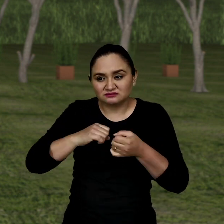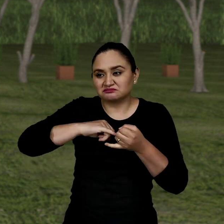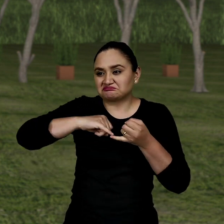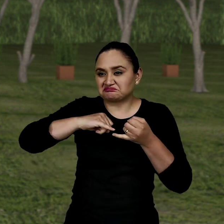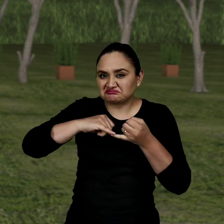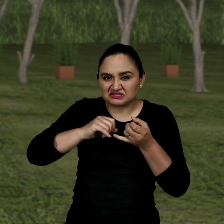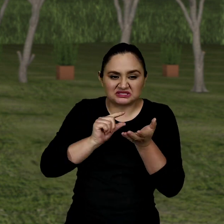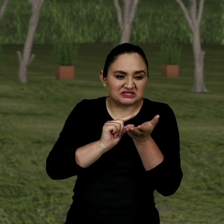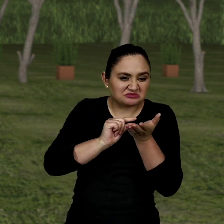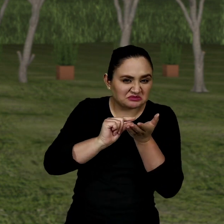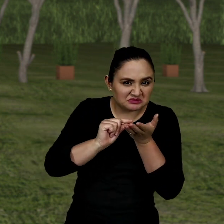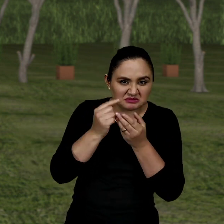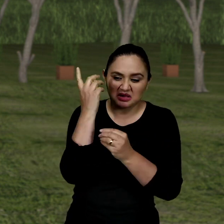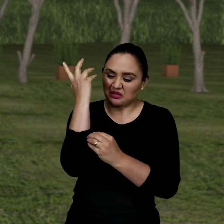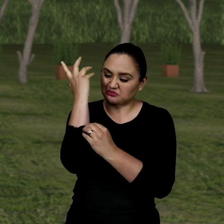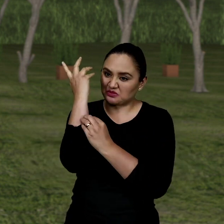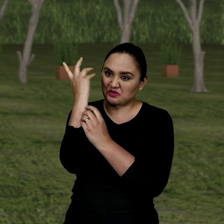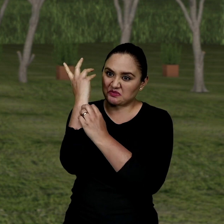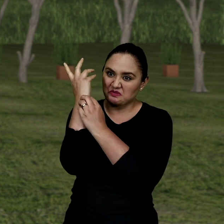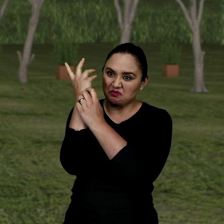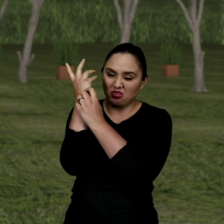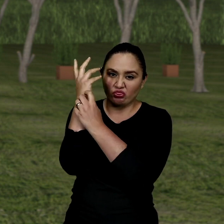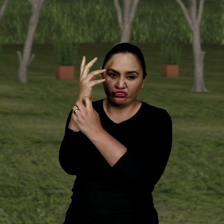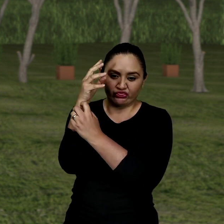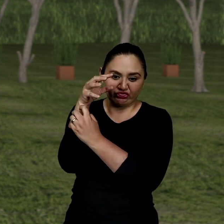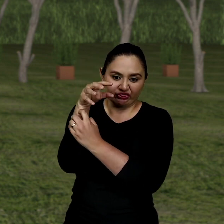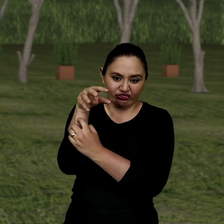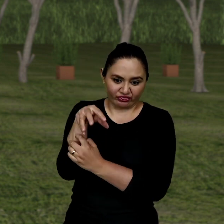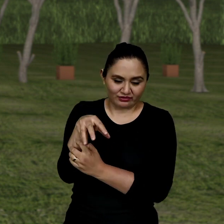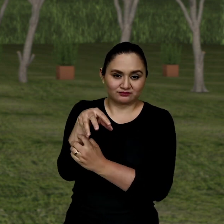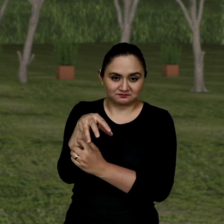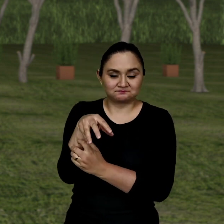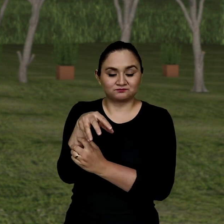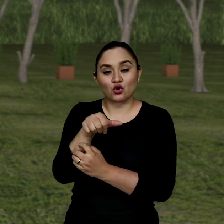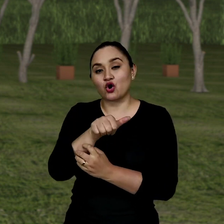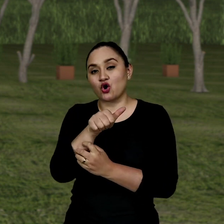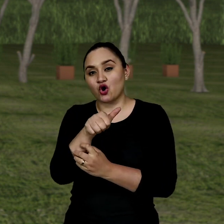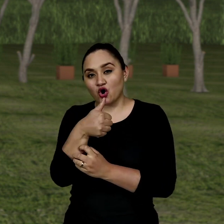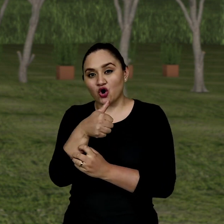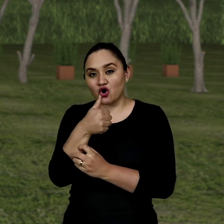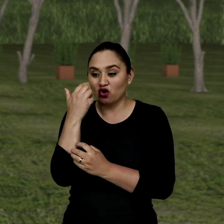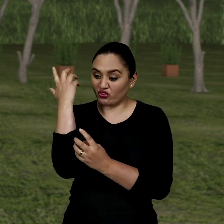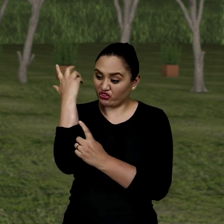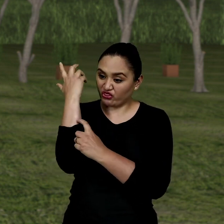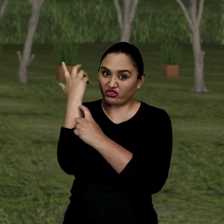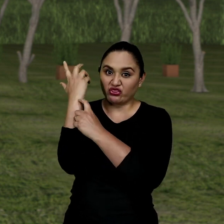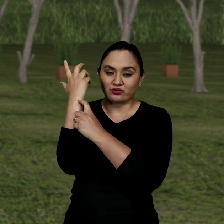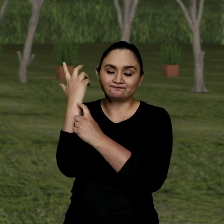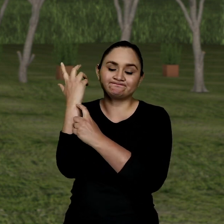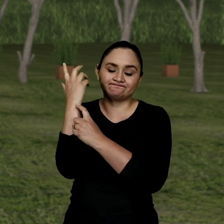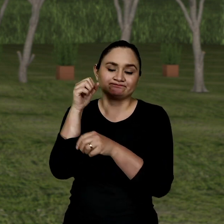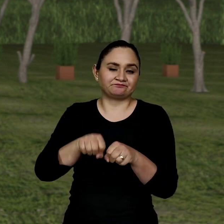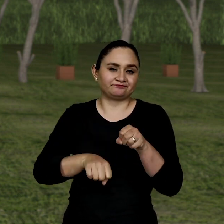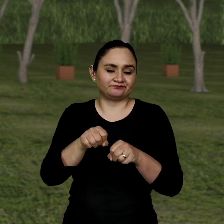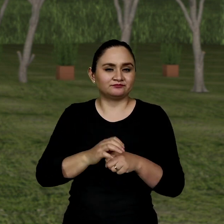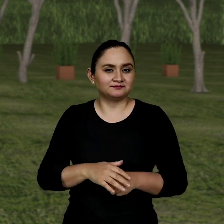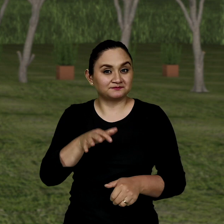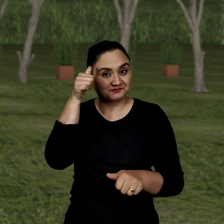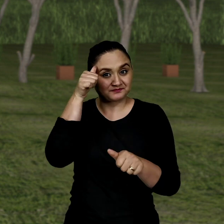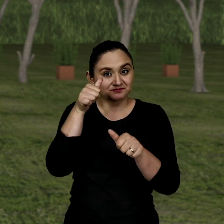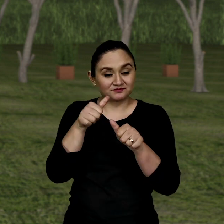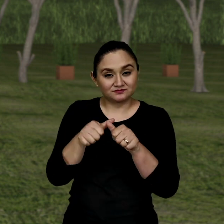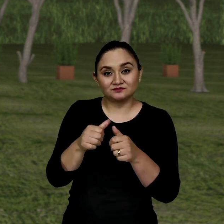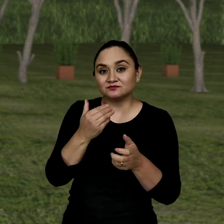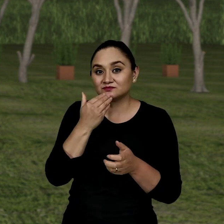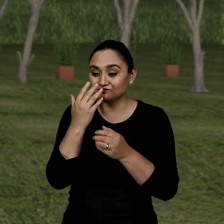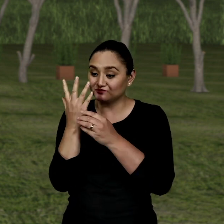atraer insectos plagas que lleven a perder el cultivo. Recuerda que nunca se deben cosechar las hojas más pequeñas y siempre se